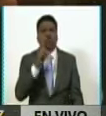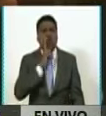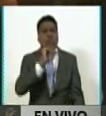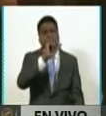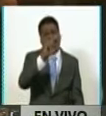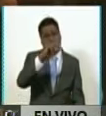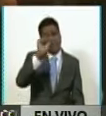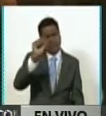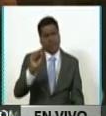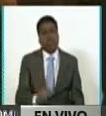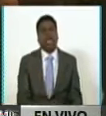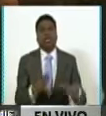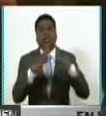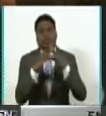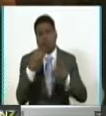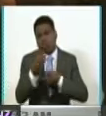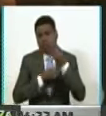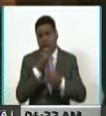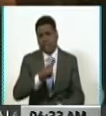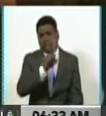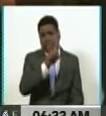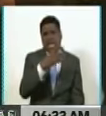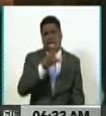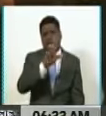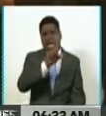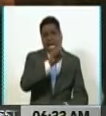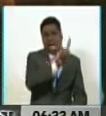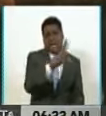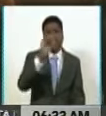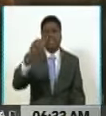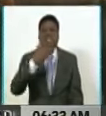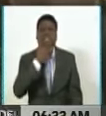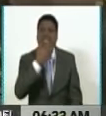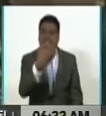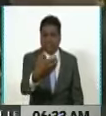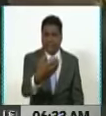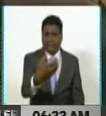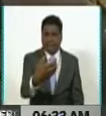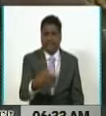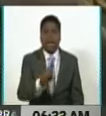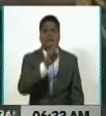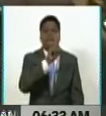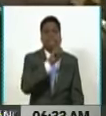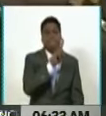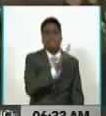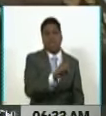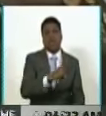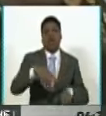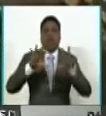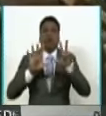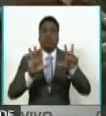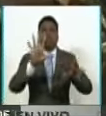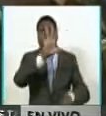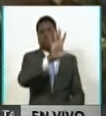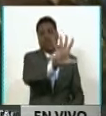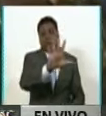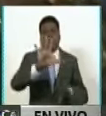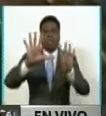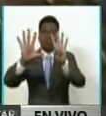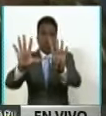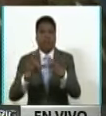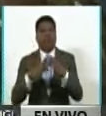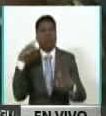bélica acaecida el 10 de diciembre de 1859. En ella, Zamora no solo se destaca